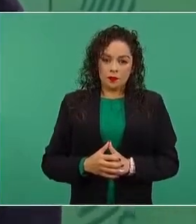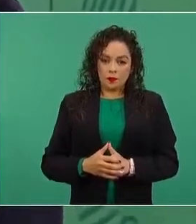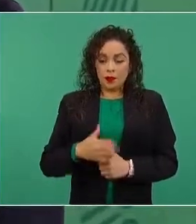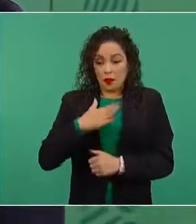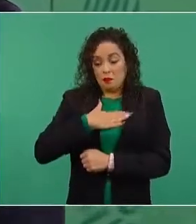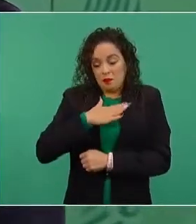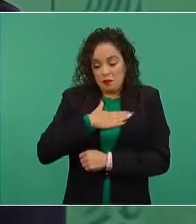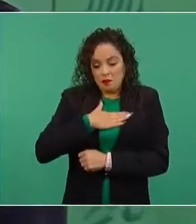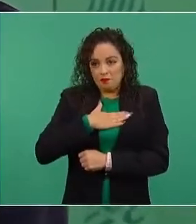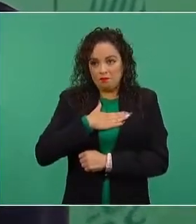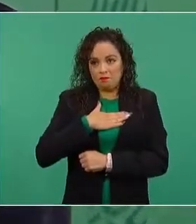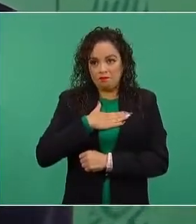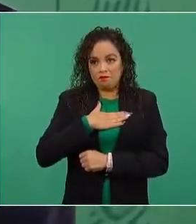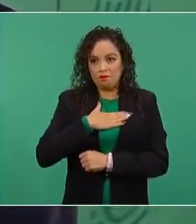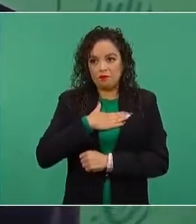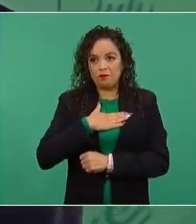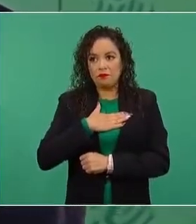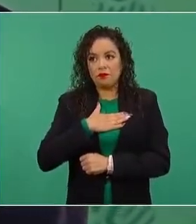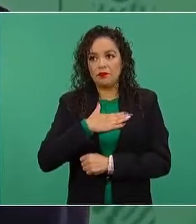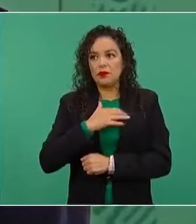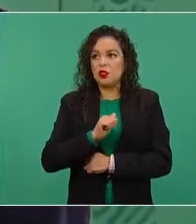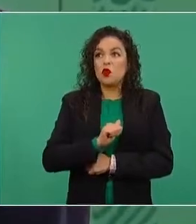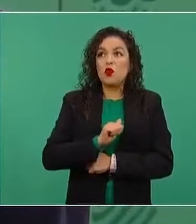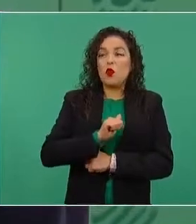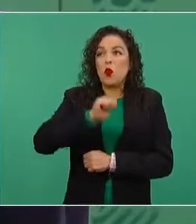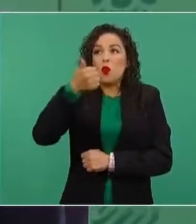ha hecho